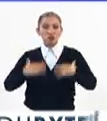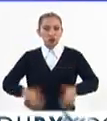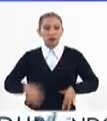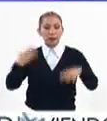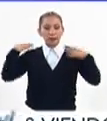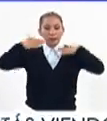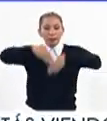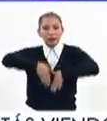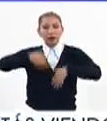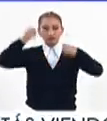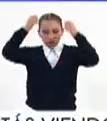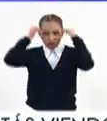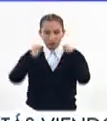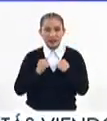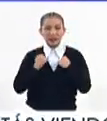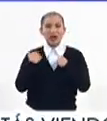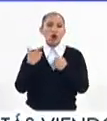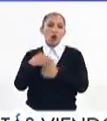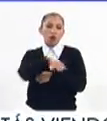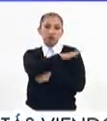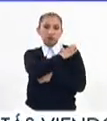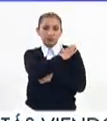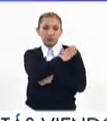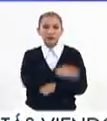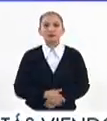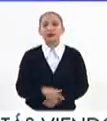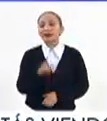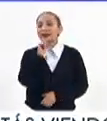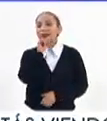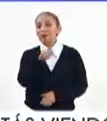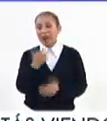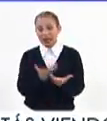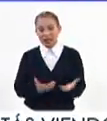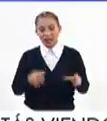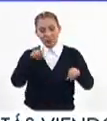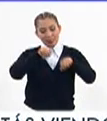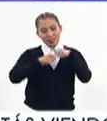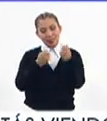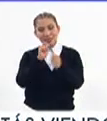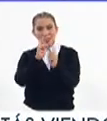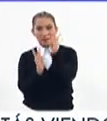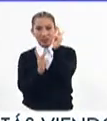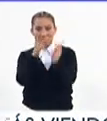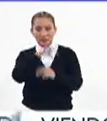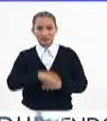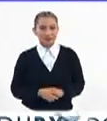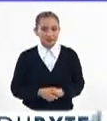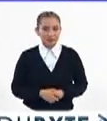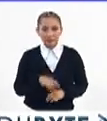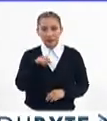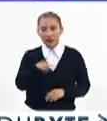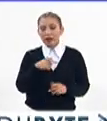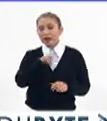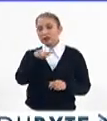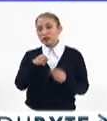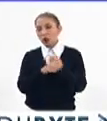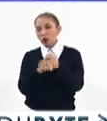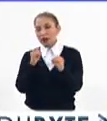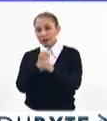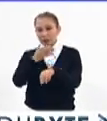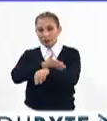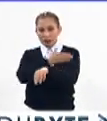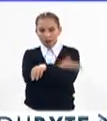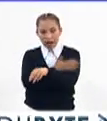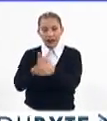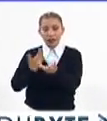blusas, gabanes, jorongos, zarapes o rebozos, así como canastos elaborados con fibras vegetales. Le siguen los objetos de